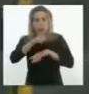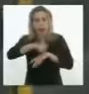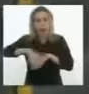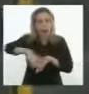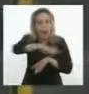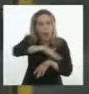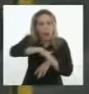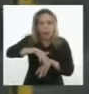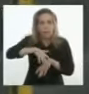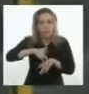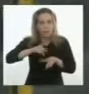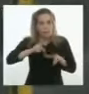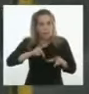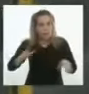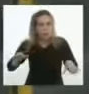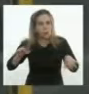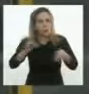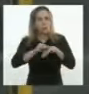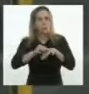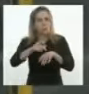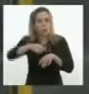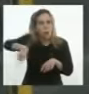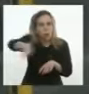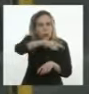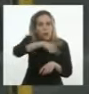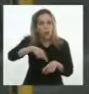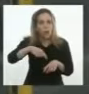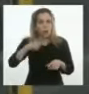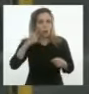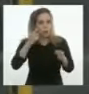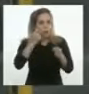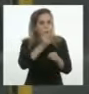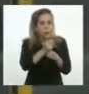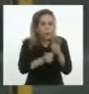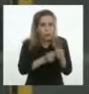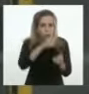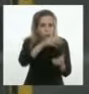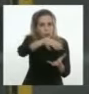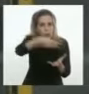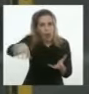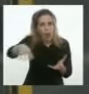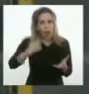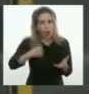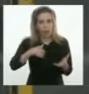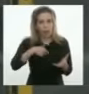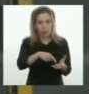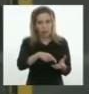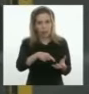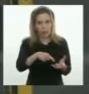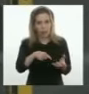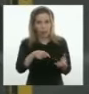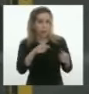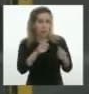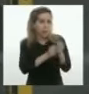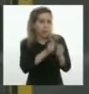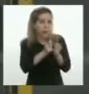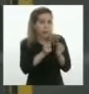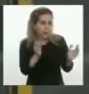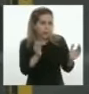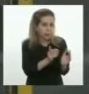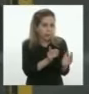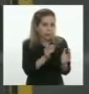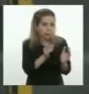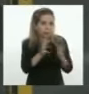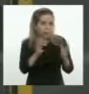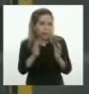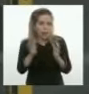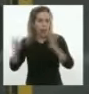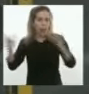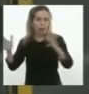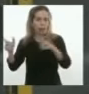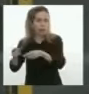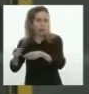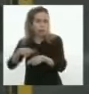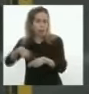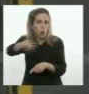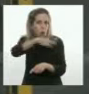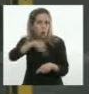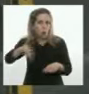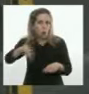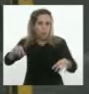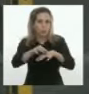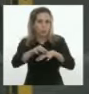comprometiéndonos con los industriales argentinos los pequeños los medianos y los grandes